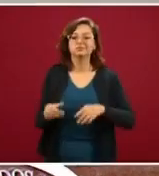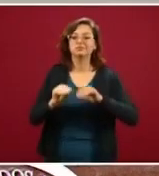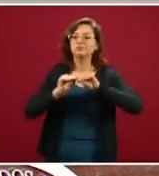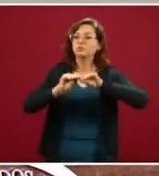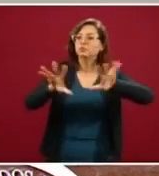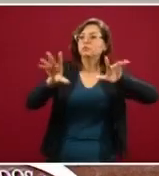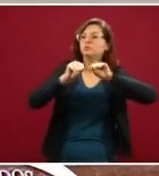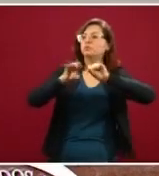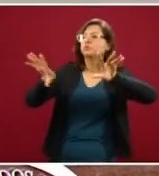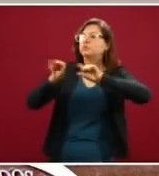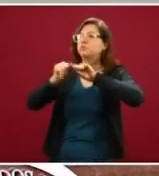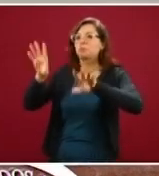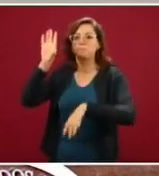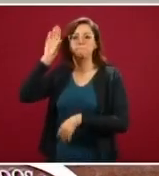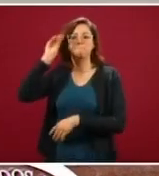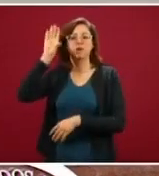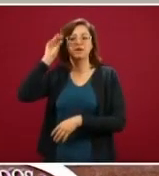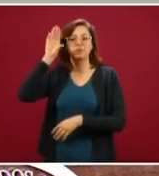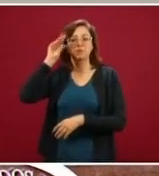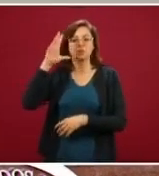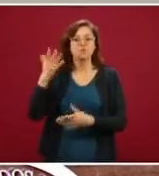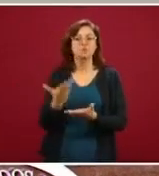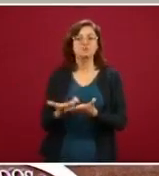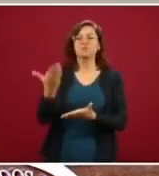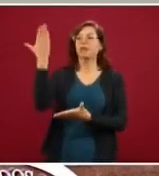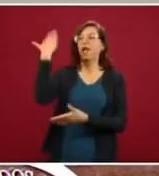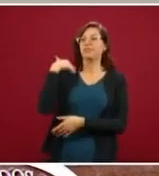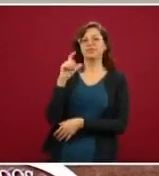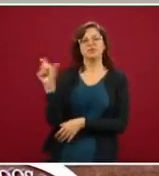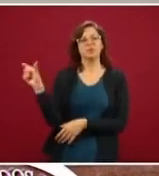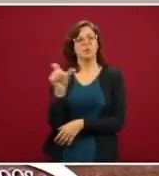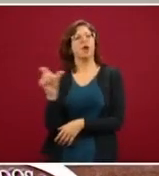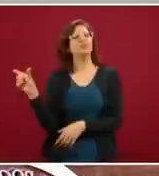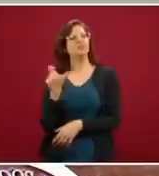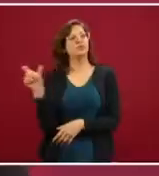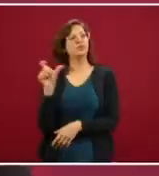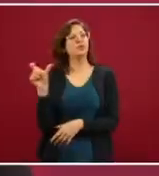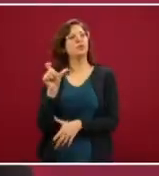los medios habían dado tanta cobertura?